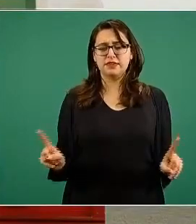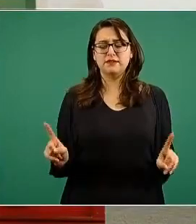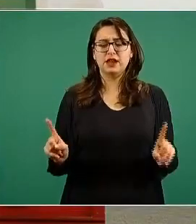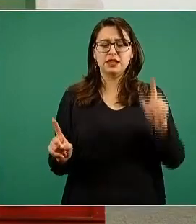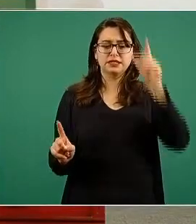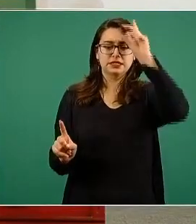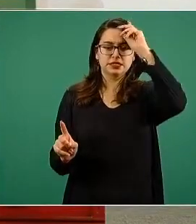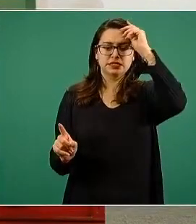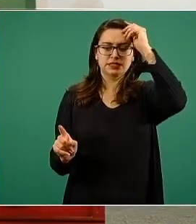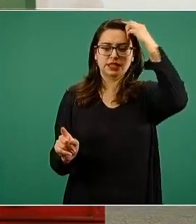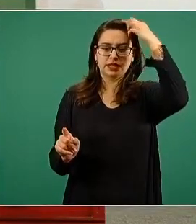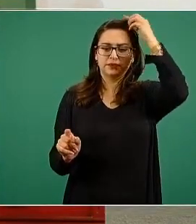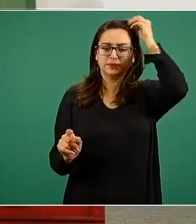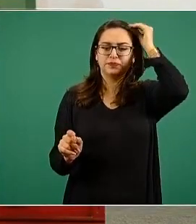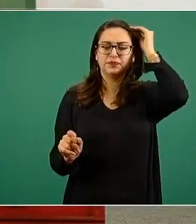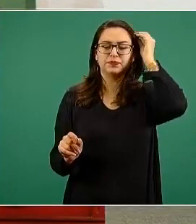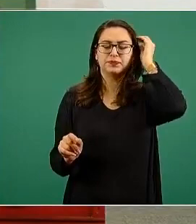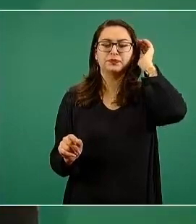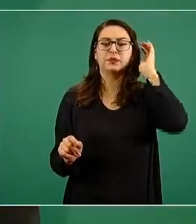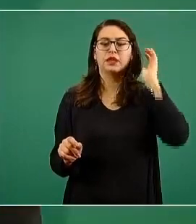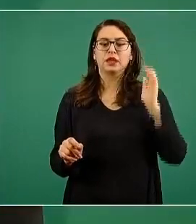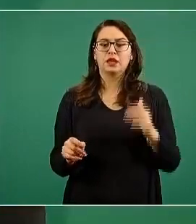es la siguiente. Uno,